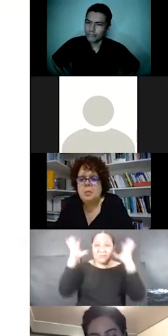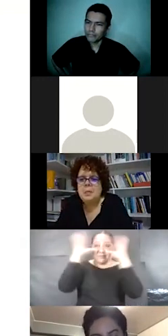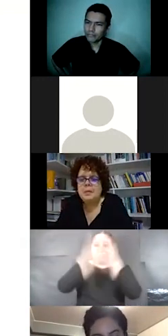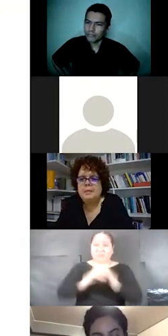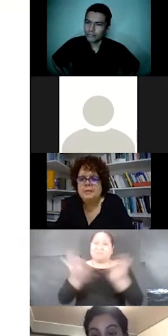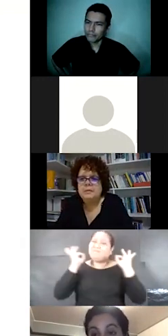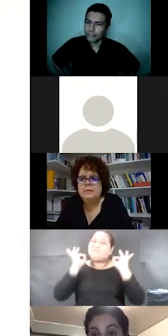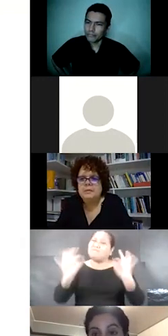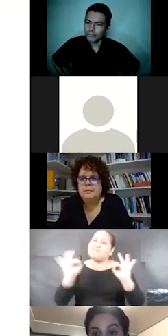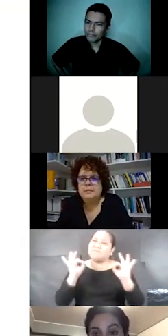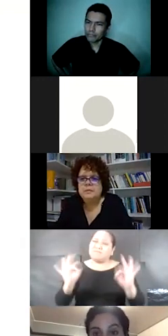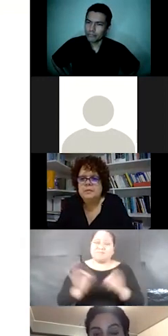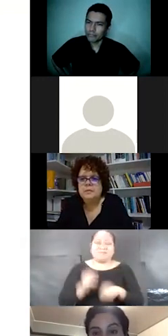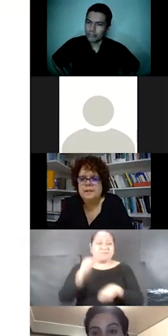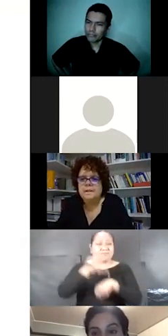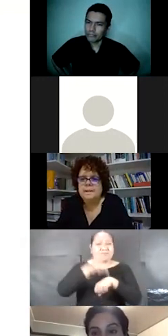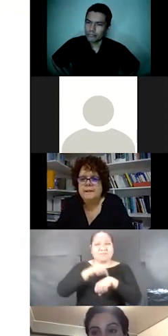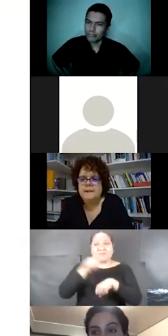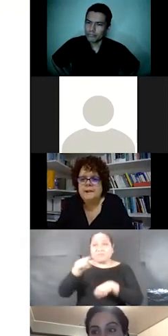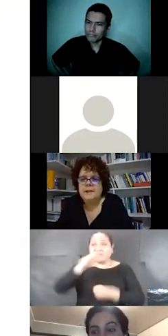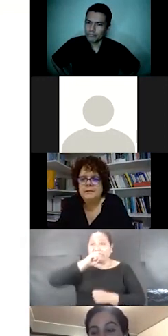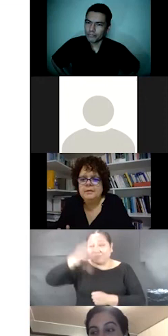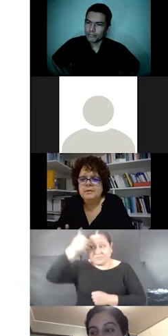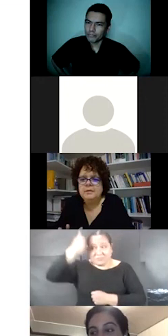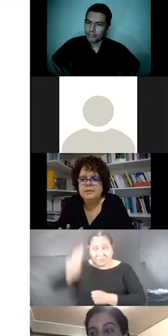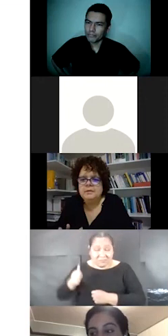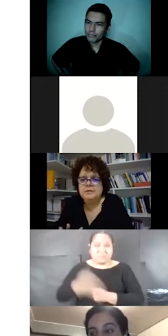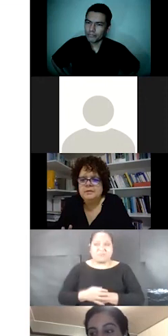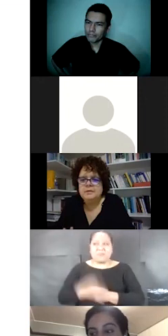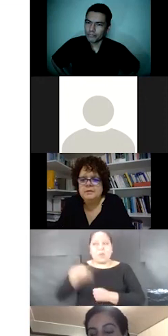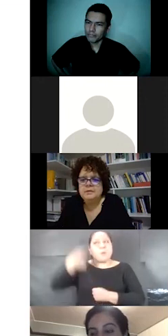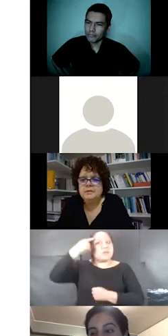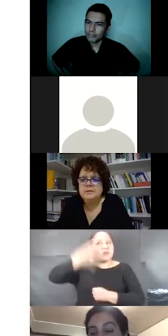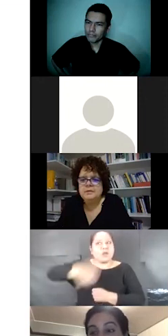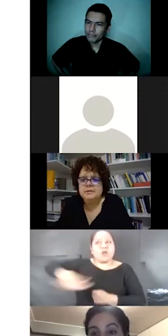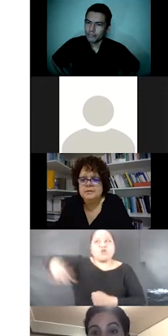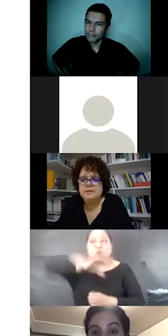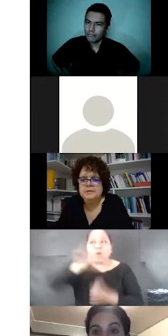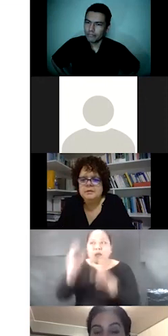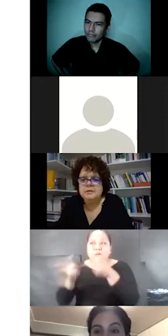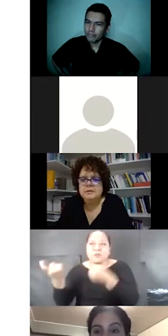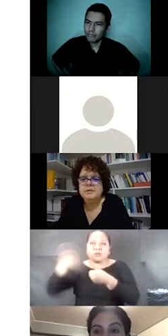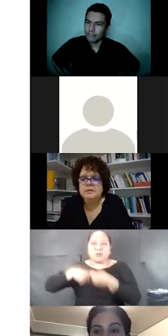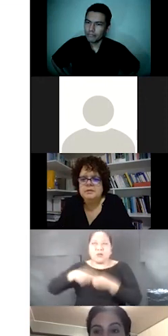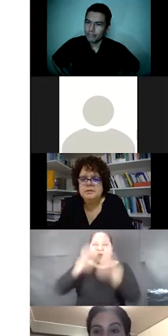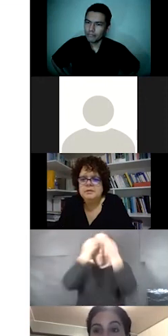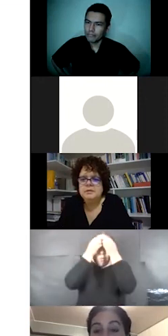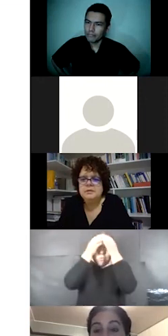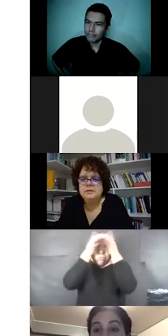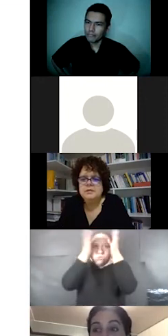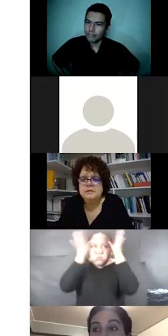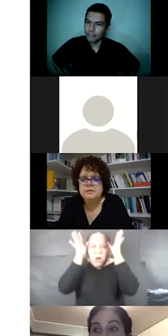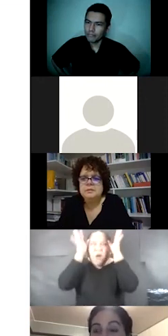magnífica espacio. Como dices, Alexandra, creo que todos estamos más enterados, que justamente es lo